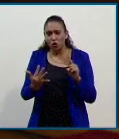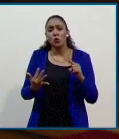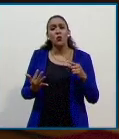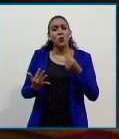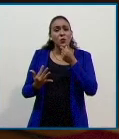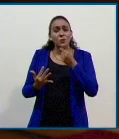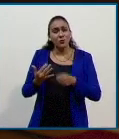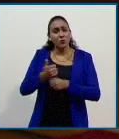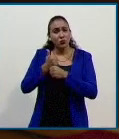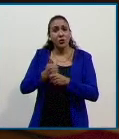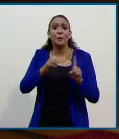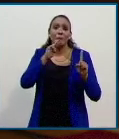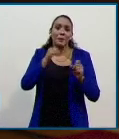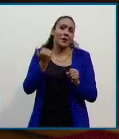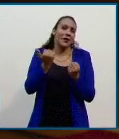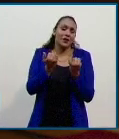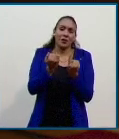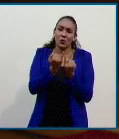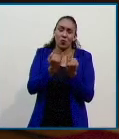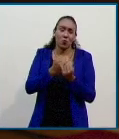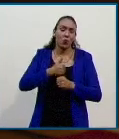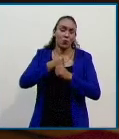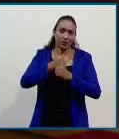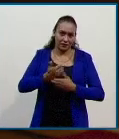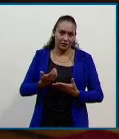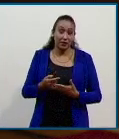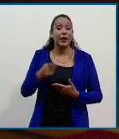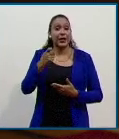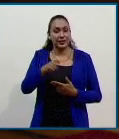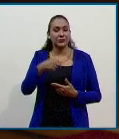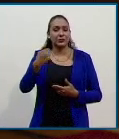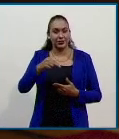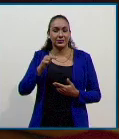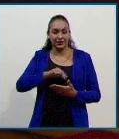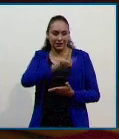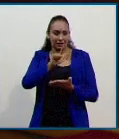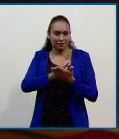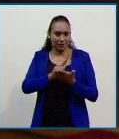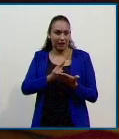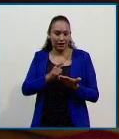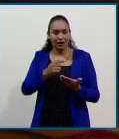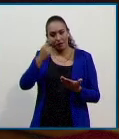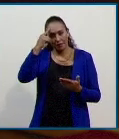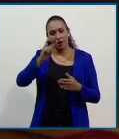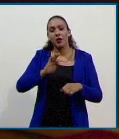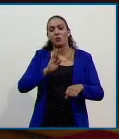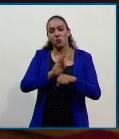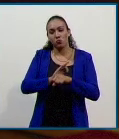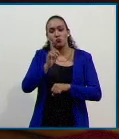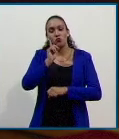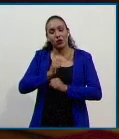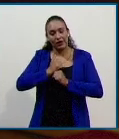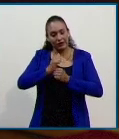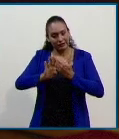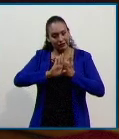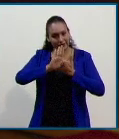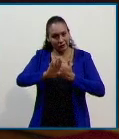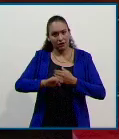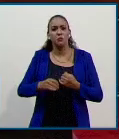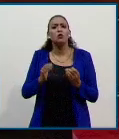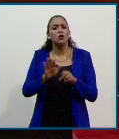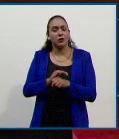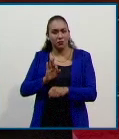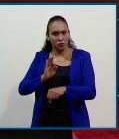definición que constriñe a la autoridad jurisdiccional a salvaguardar la integridad de niñas, niños y adolescentes, así como de las